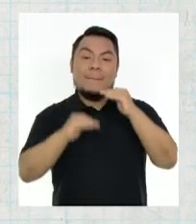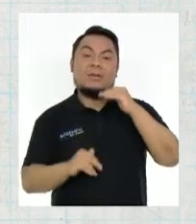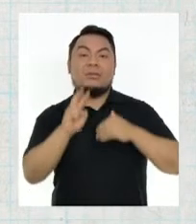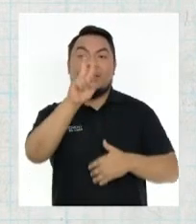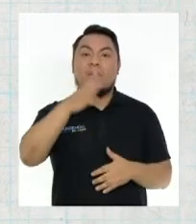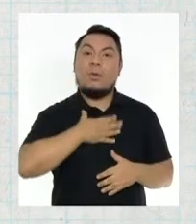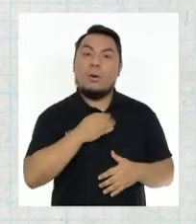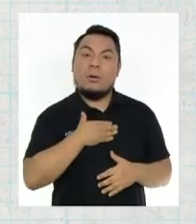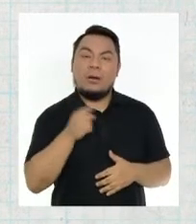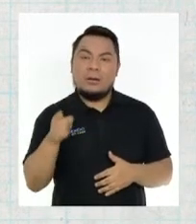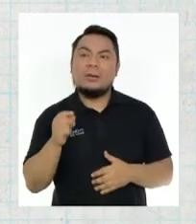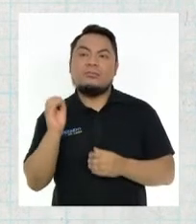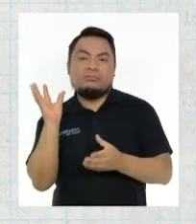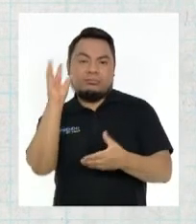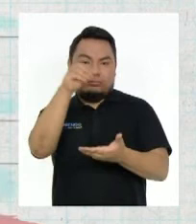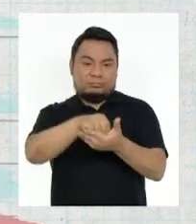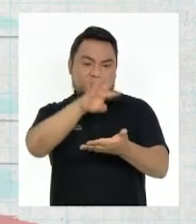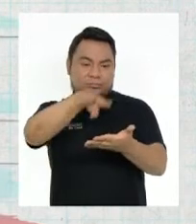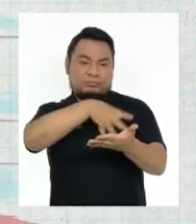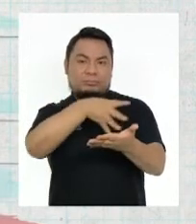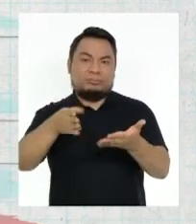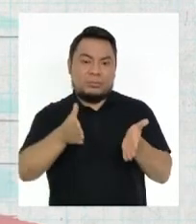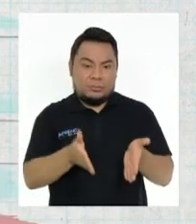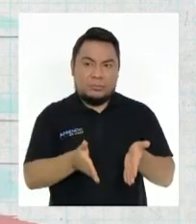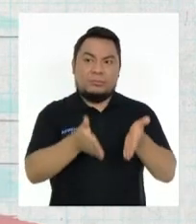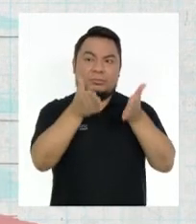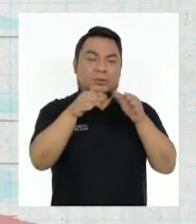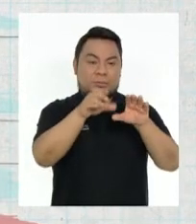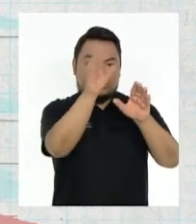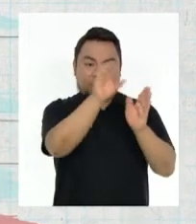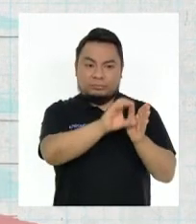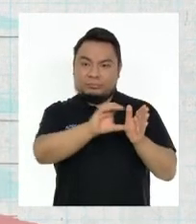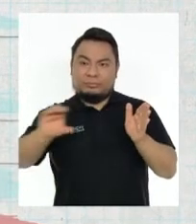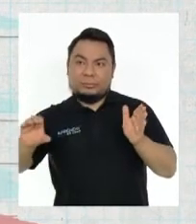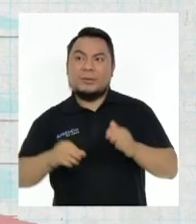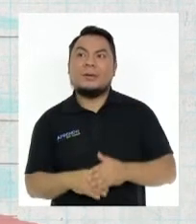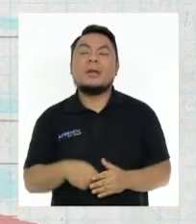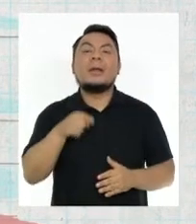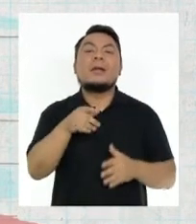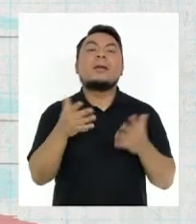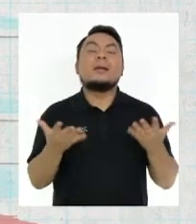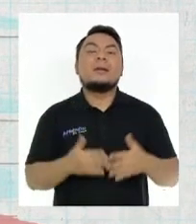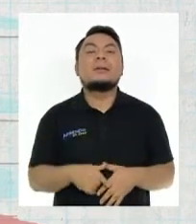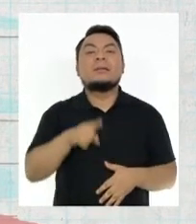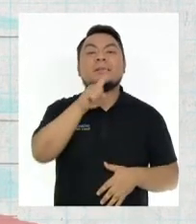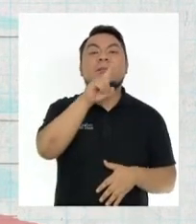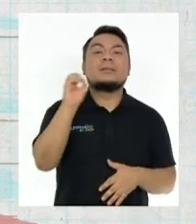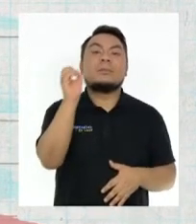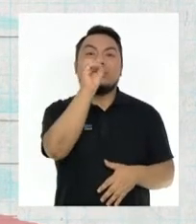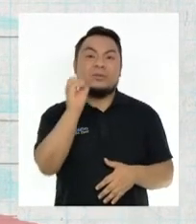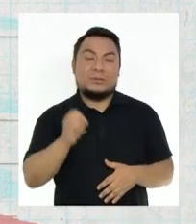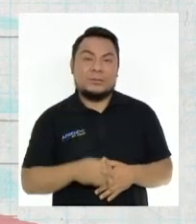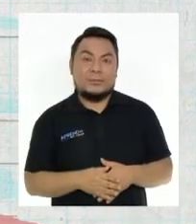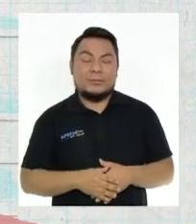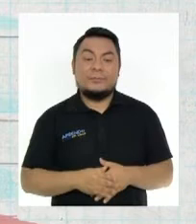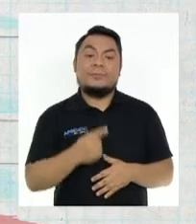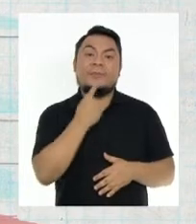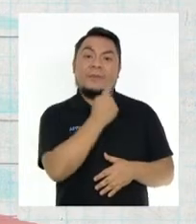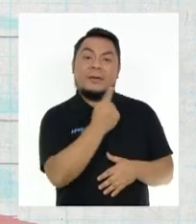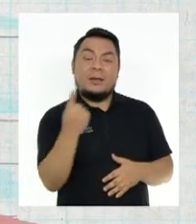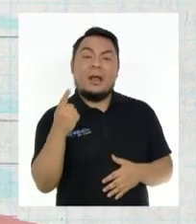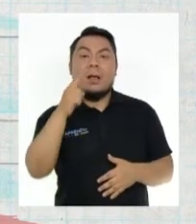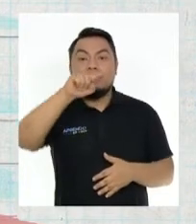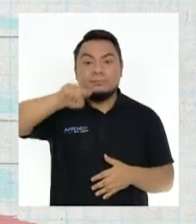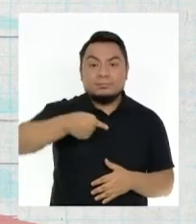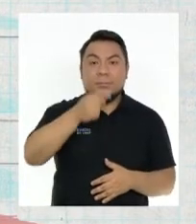25 la representamos en una barra horizontal, cuyo total es el 100%, y cada parte